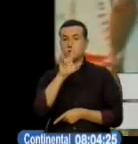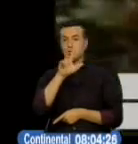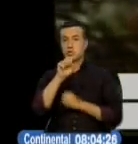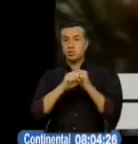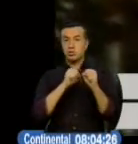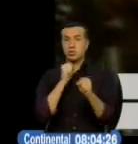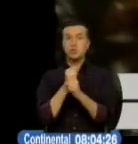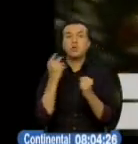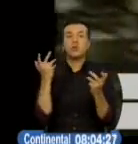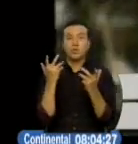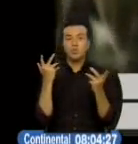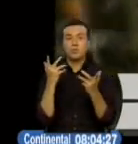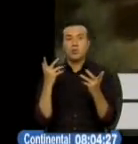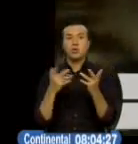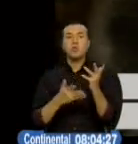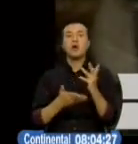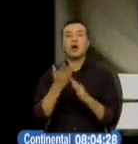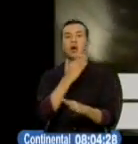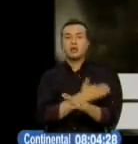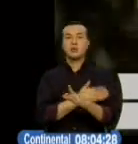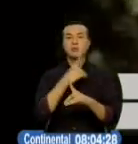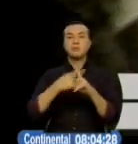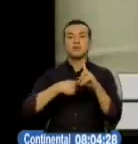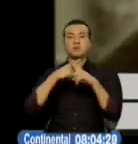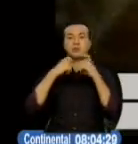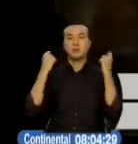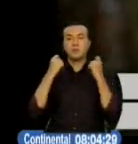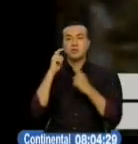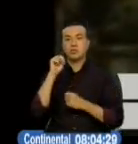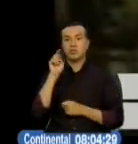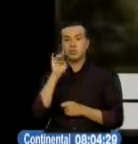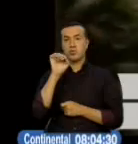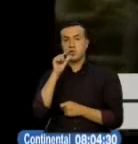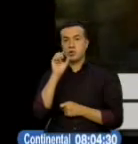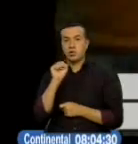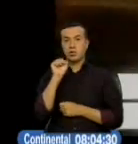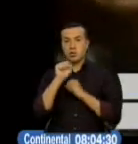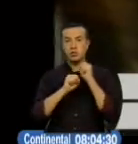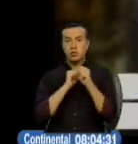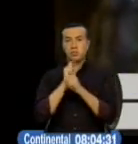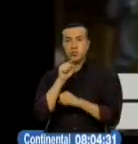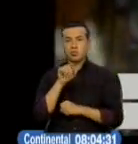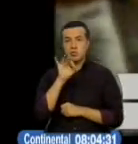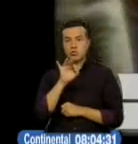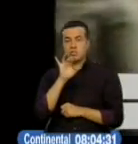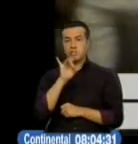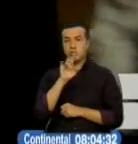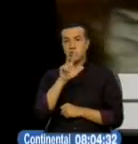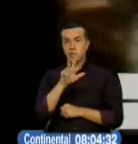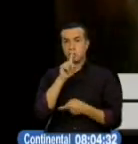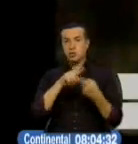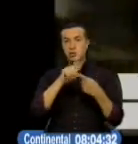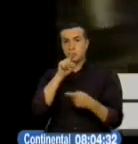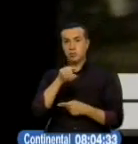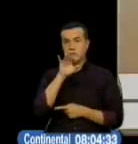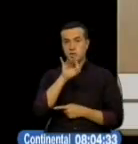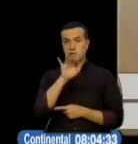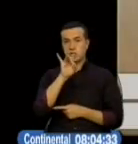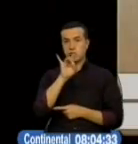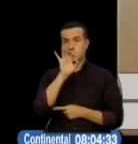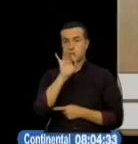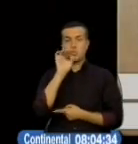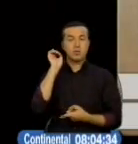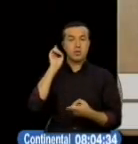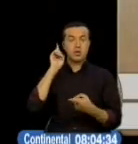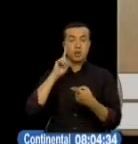estaba recluido en estado crítico desde el pasado mes de marzo. Noriega gobernó entre 1983 y 1989 hasta ser derrocado.